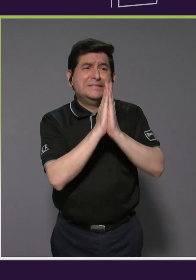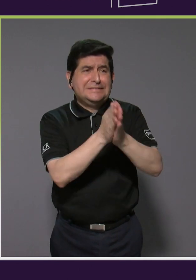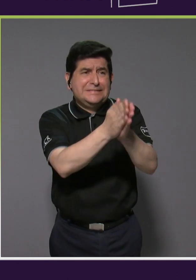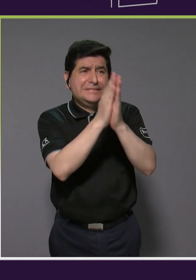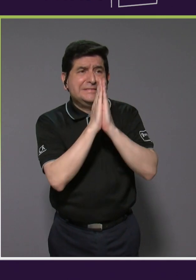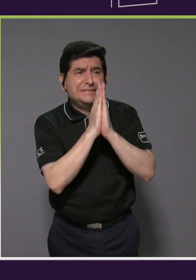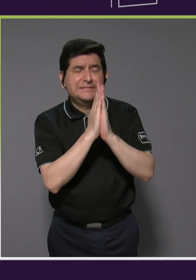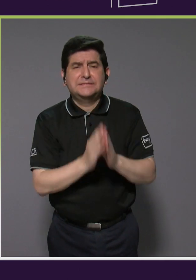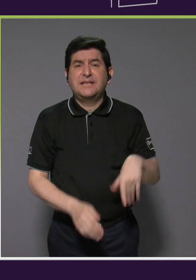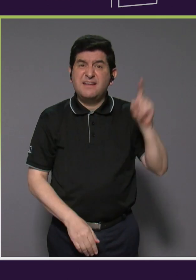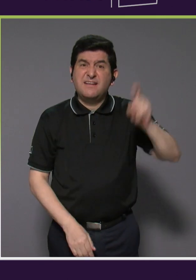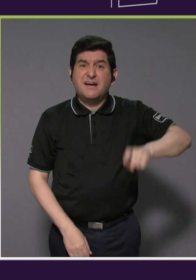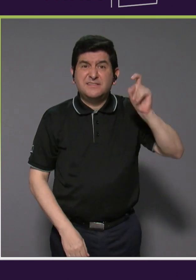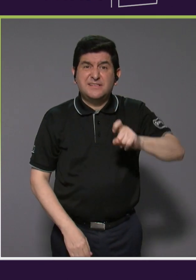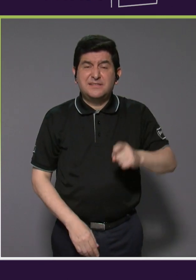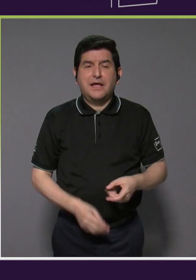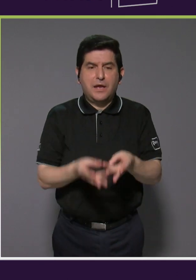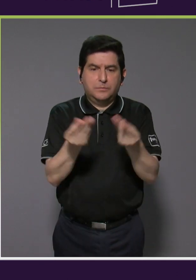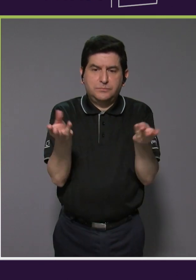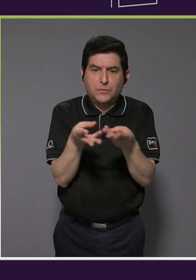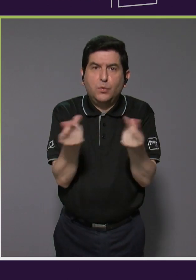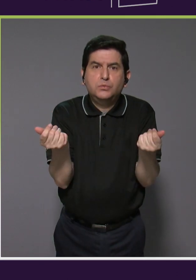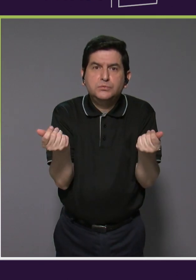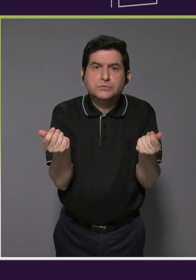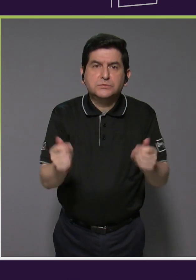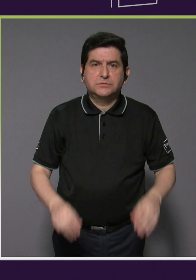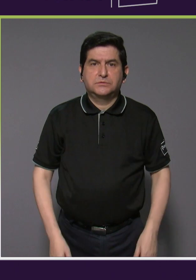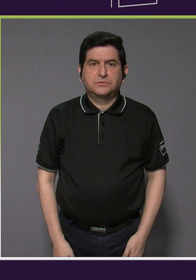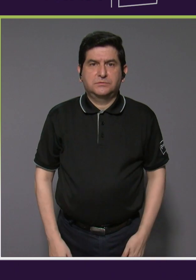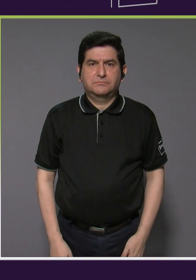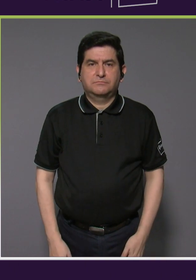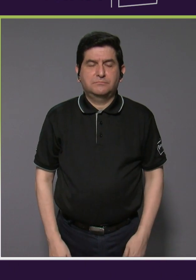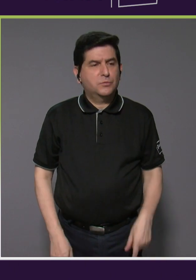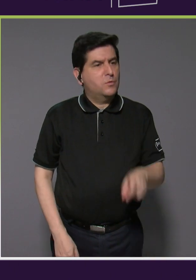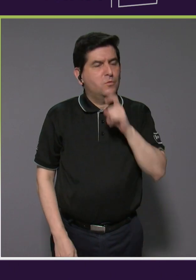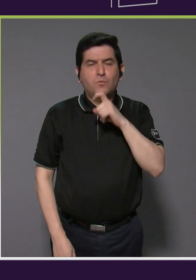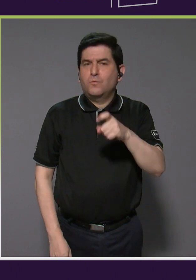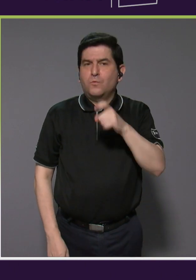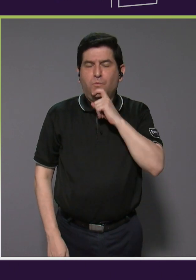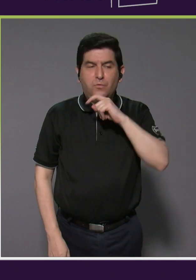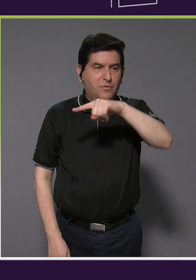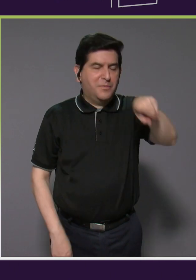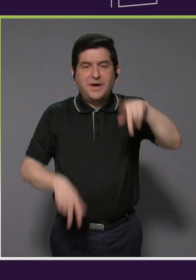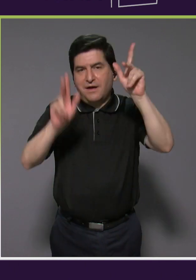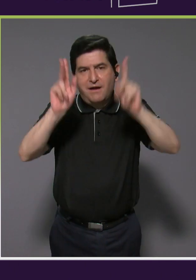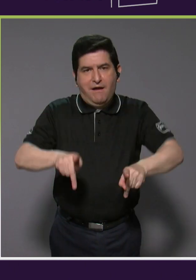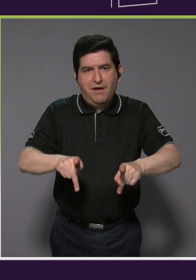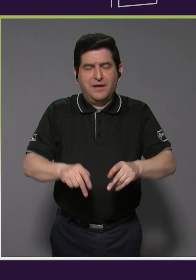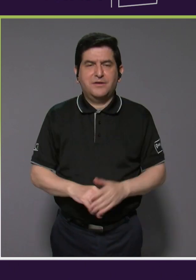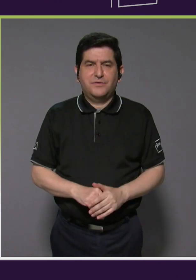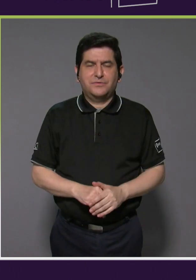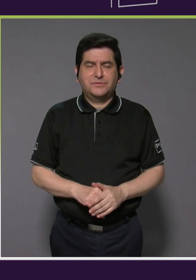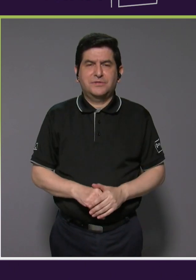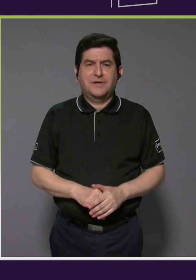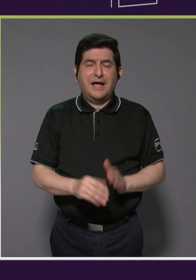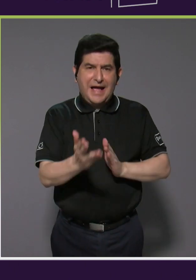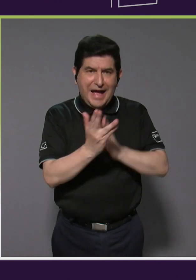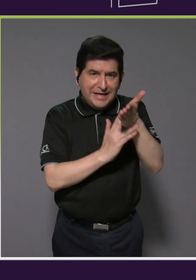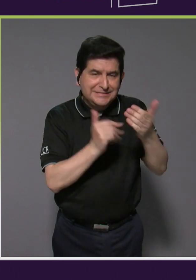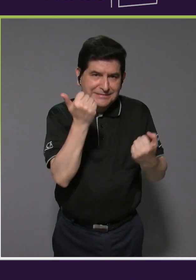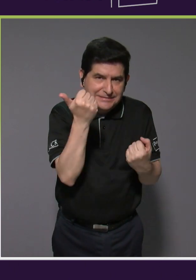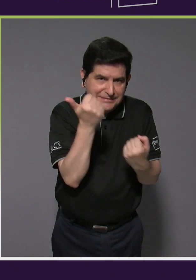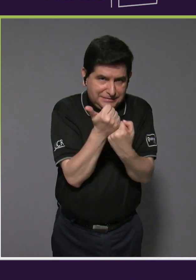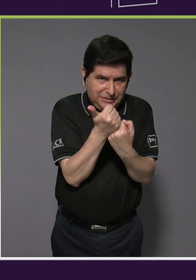solicitando, sí, y requiriendo este producto, y pues va a ser más dificultoso para ellos poder tener ese